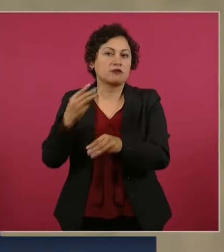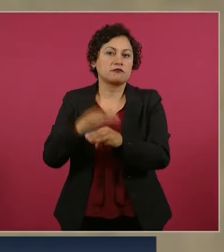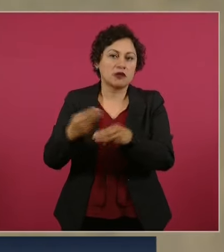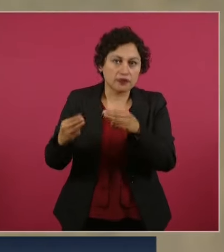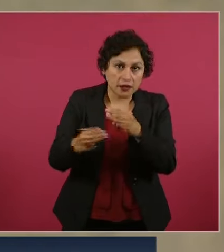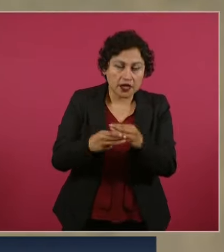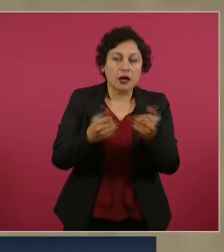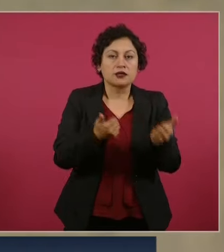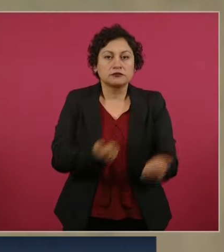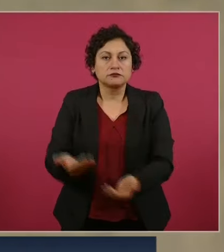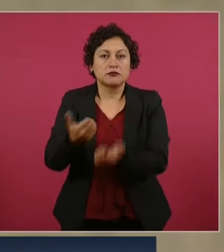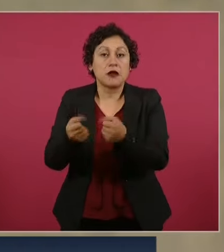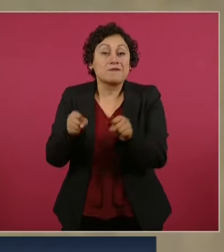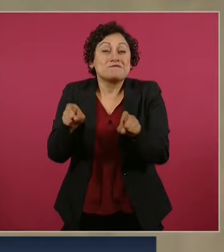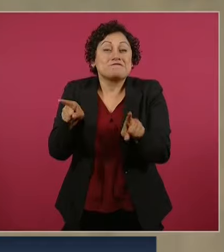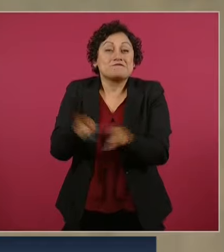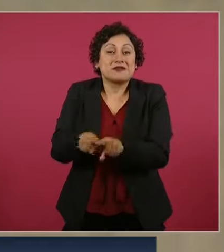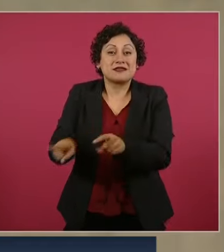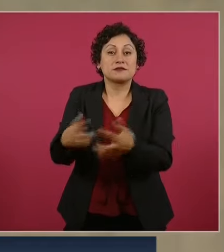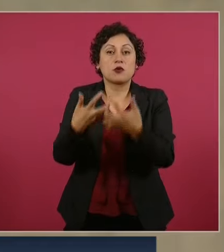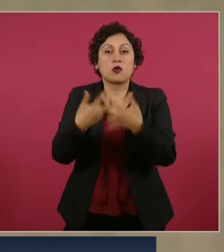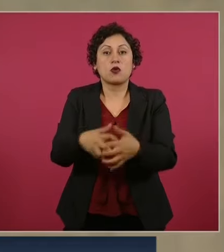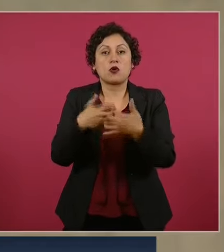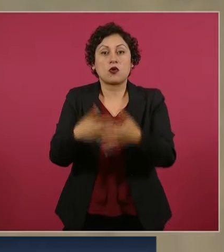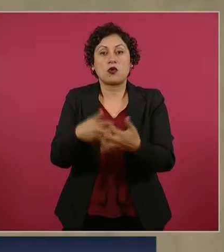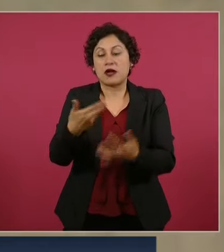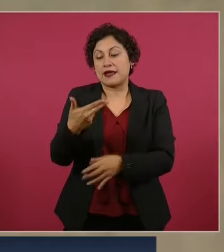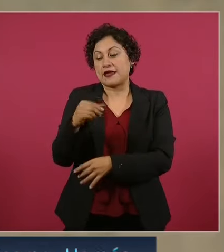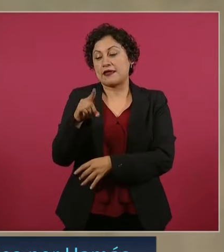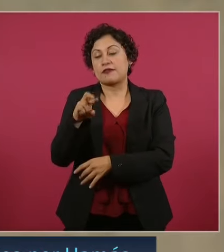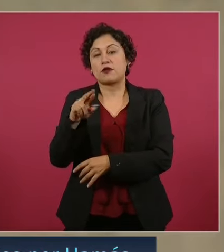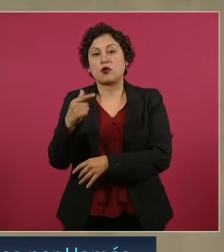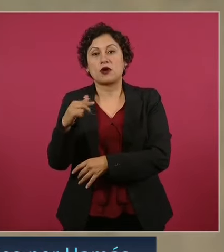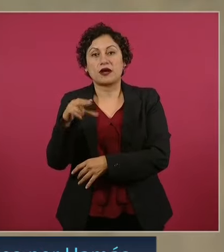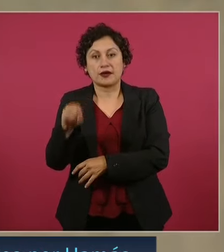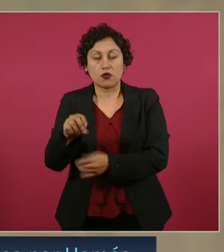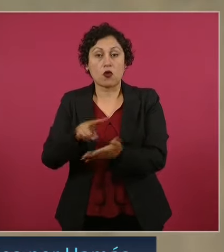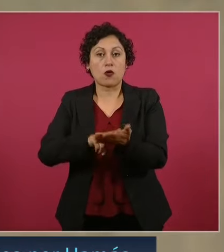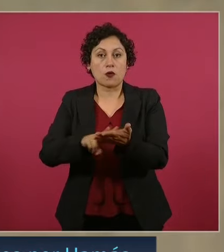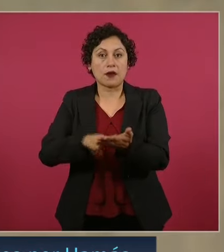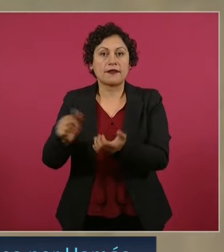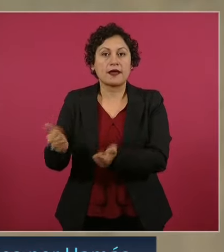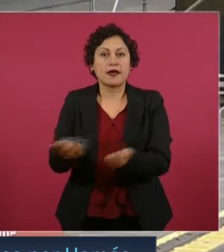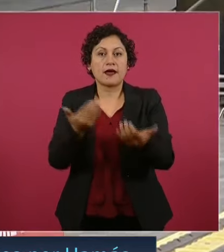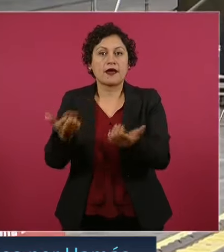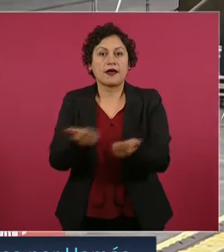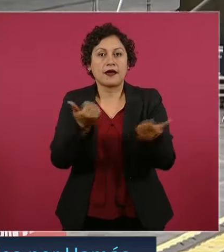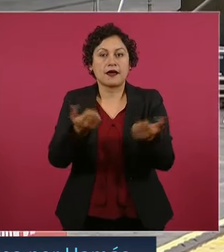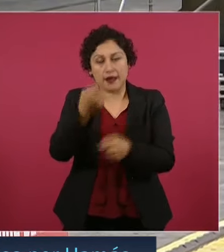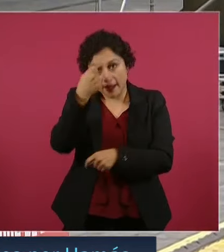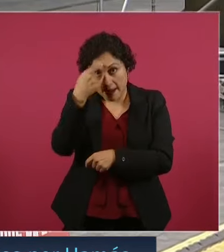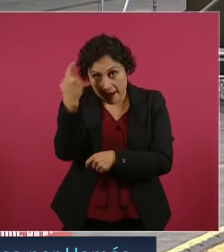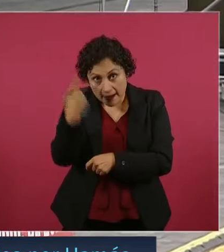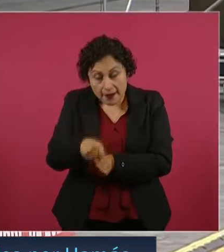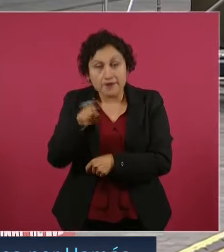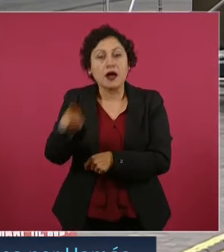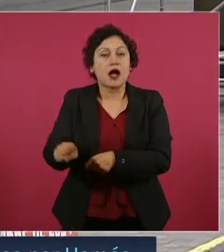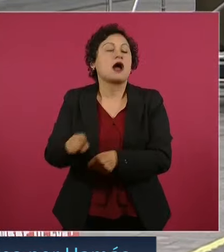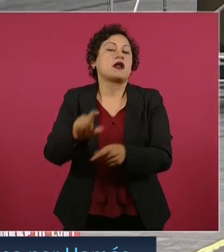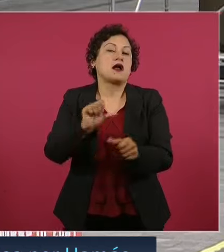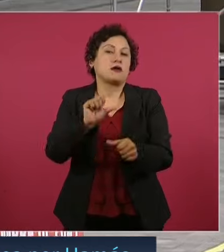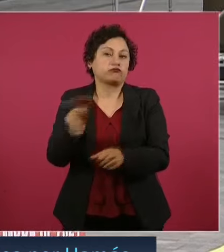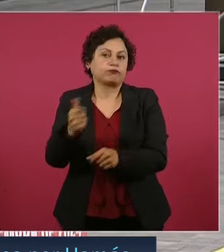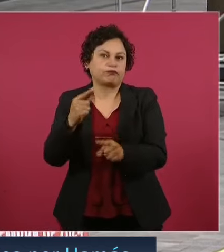producir hidrógeno verde para la industria naviera internacional. Antes de concluir nuestro